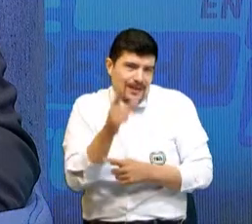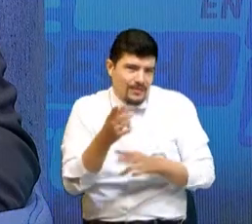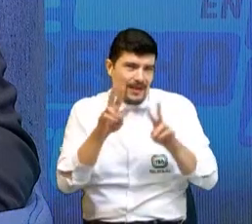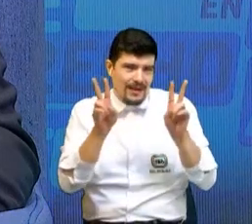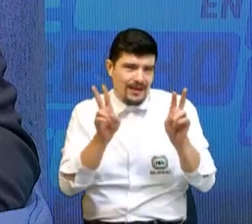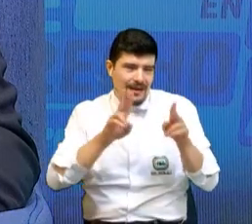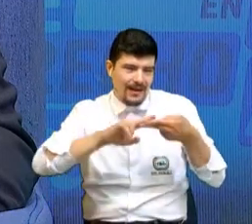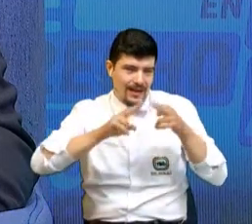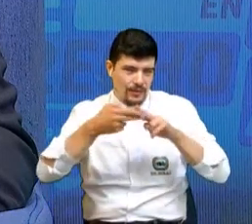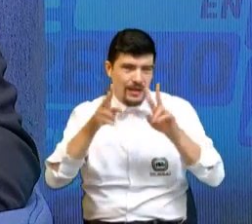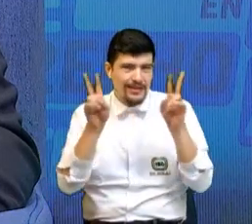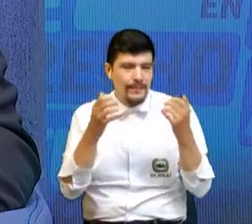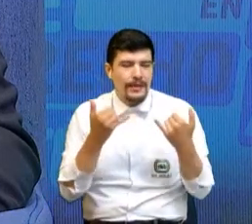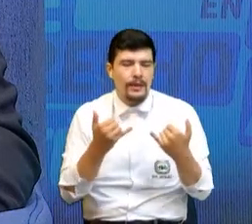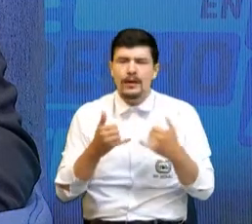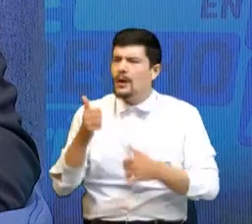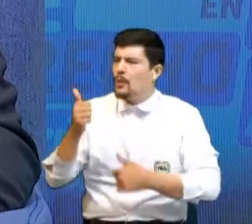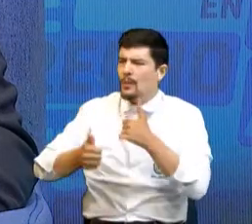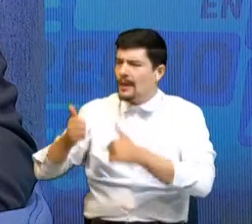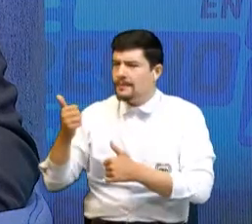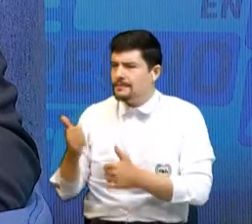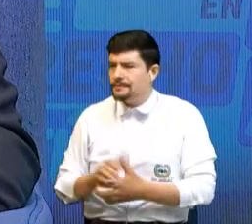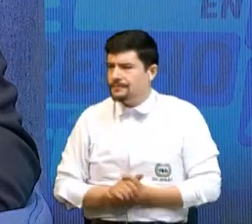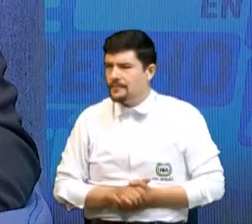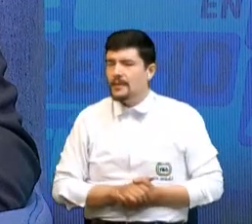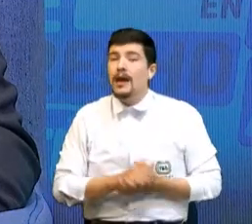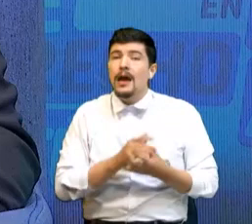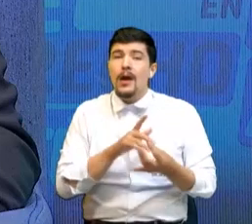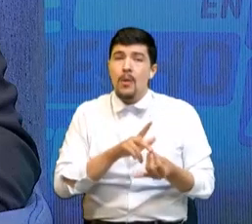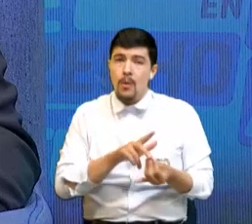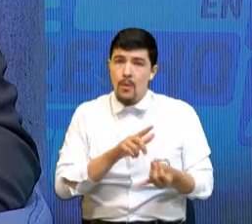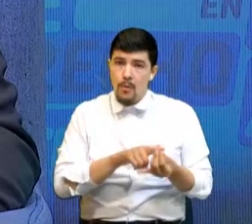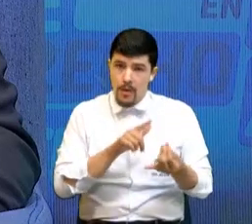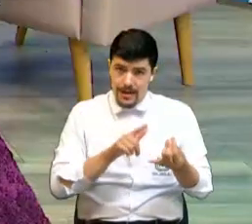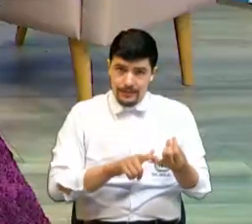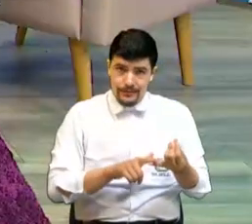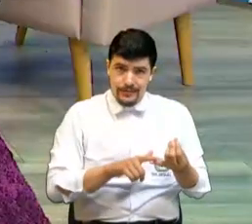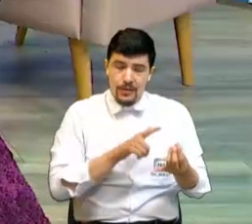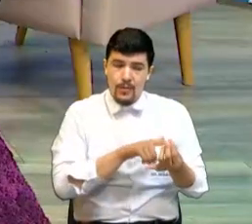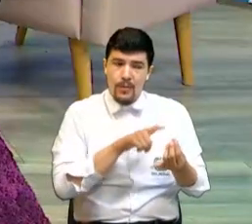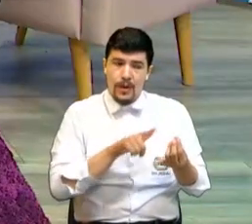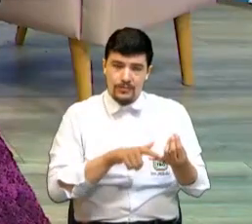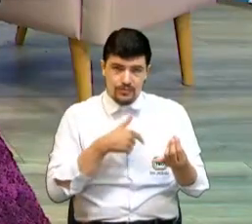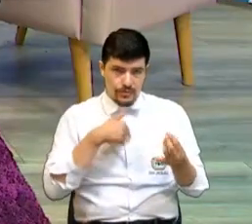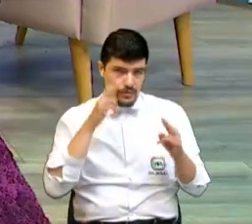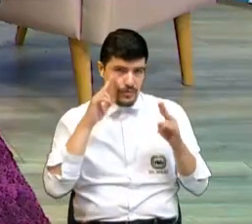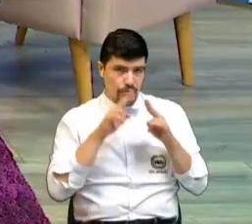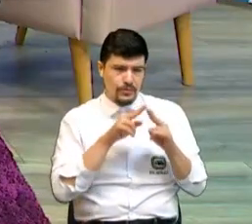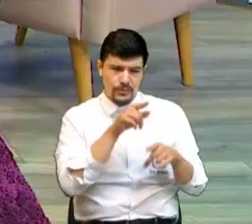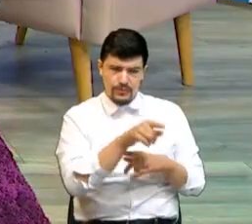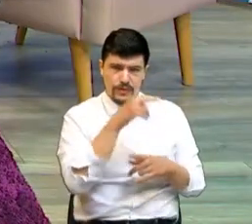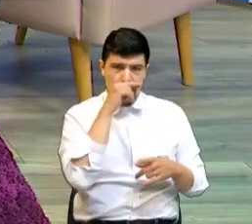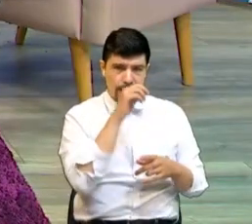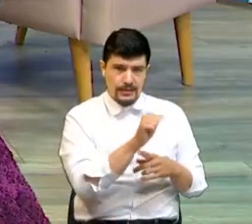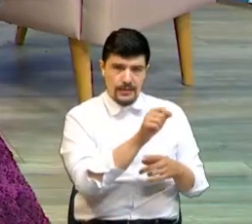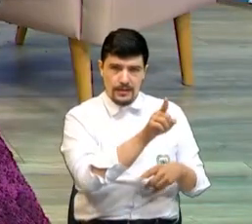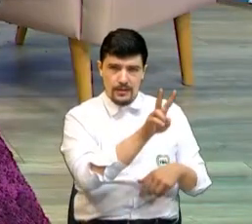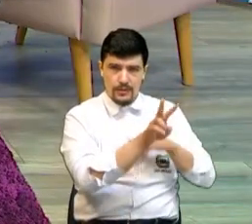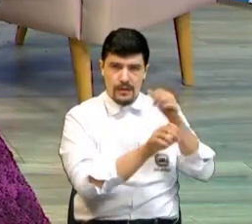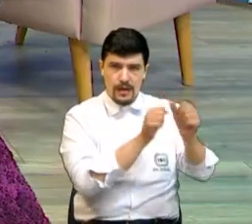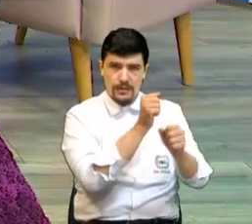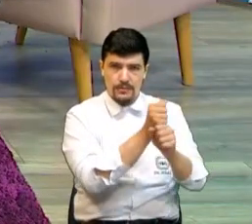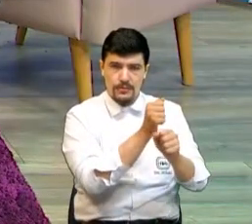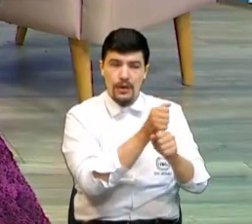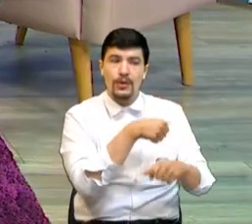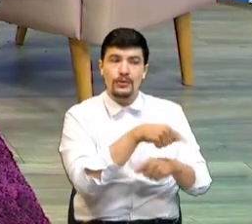hoy. ¿Cuál es? Hay un caso particular de una menor de 12 años que